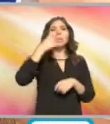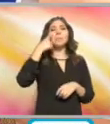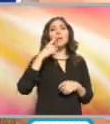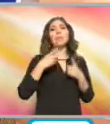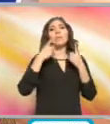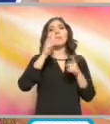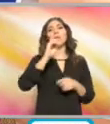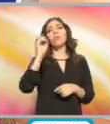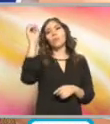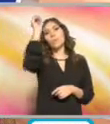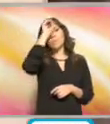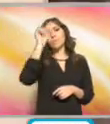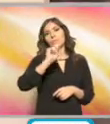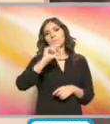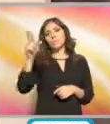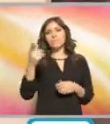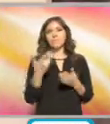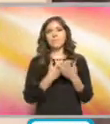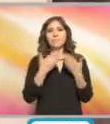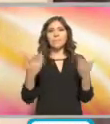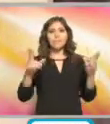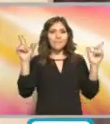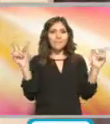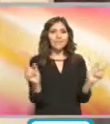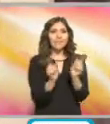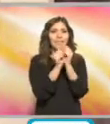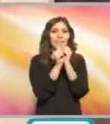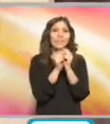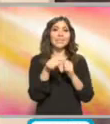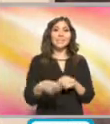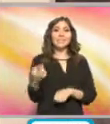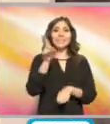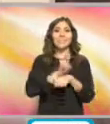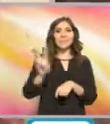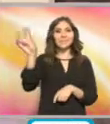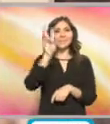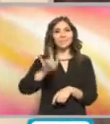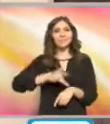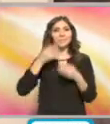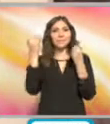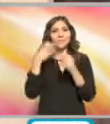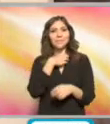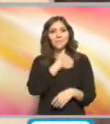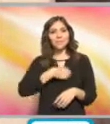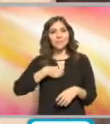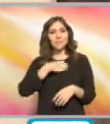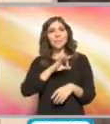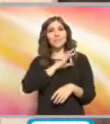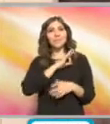opinión profesional. Hacemos nuevamente una pausa. Es viernes, estamos sumamente contentos de